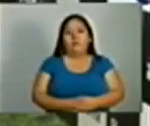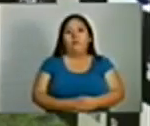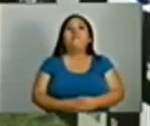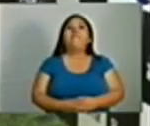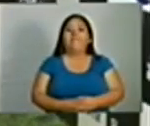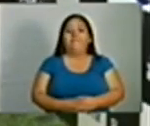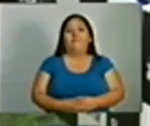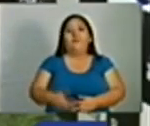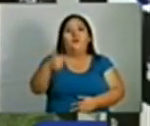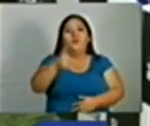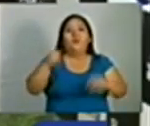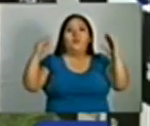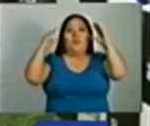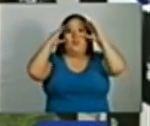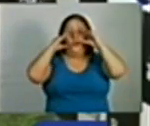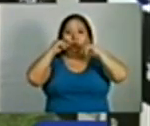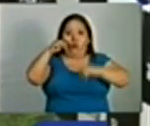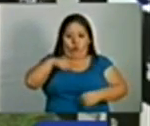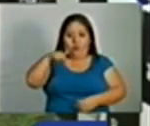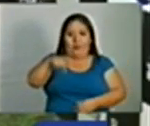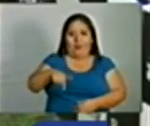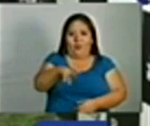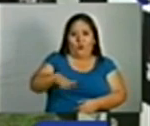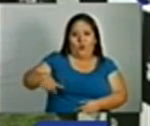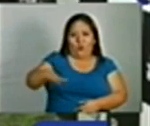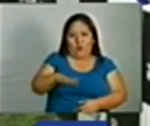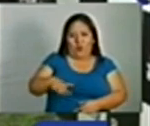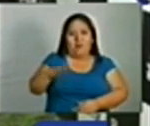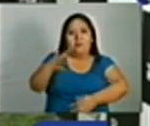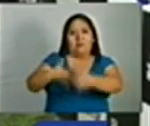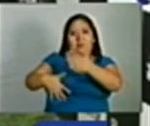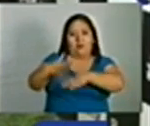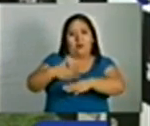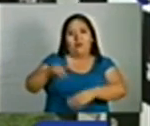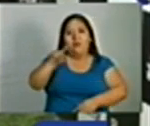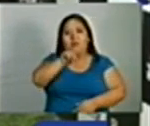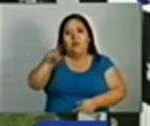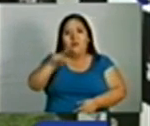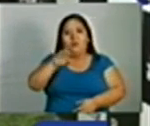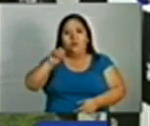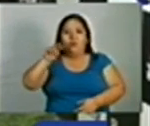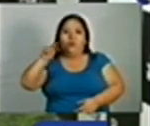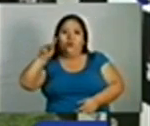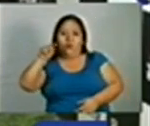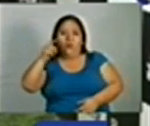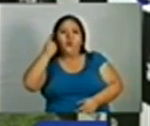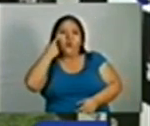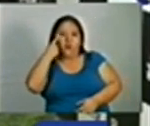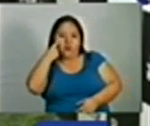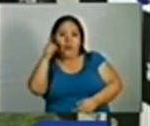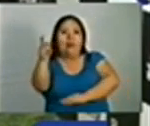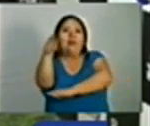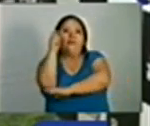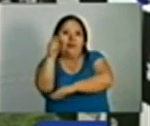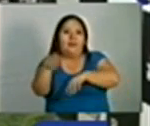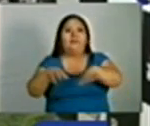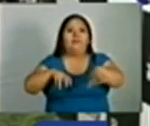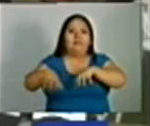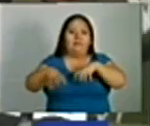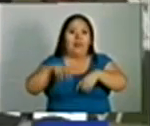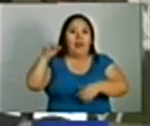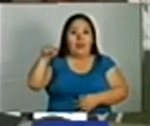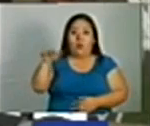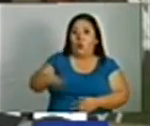Así es, buenas noches. Me encuentro justo en la playa El Zonte, en el departamento de La Libertad, una de las